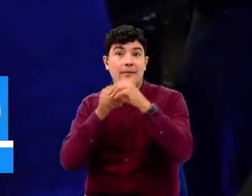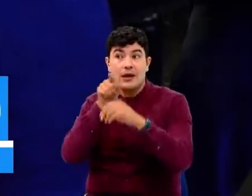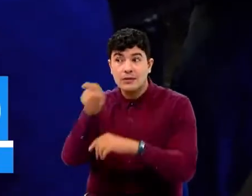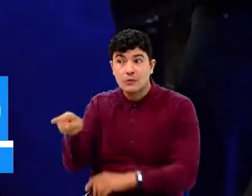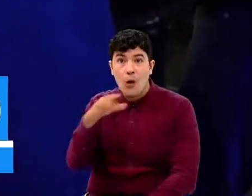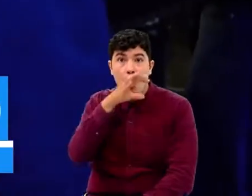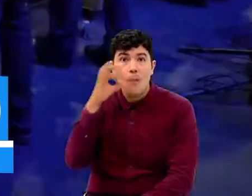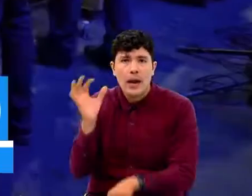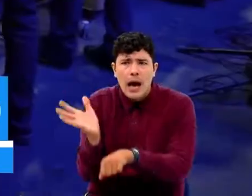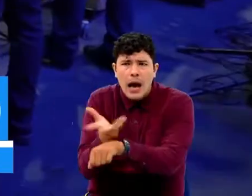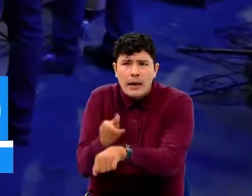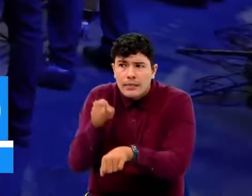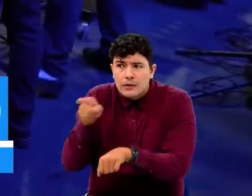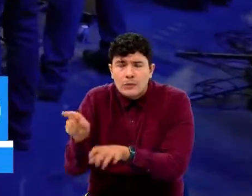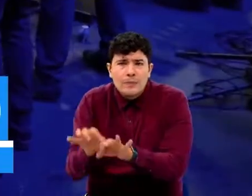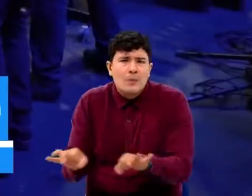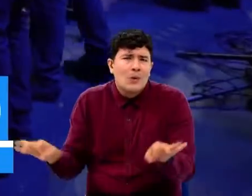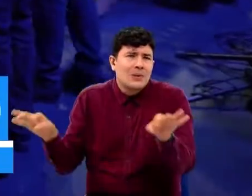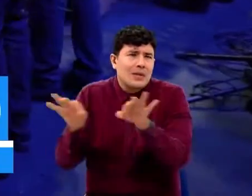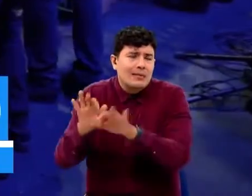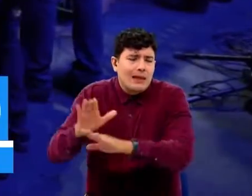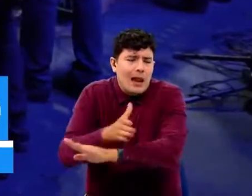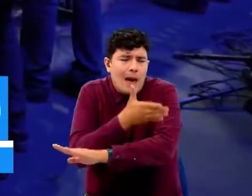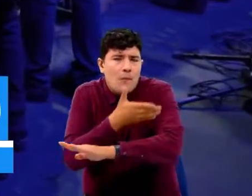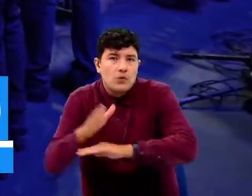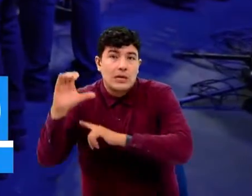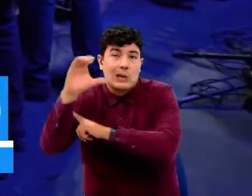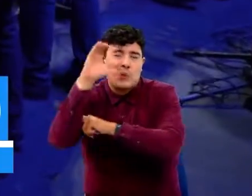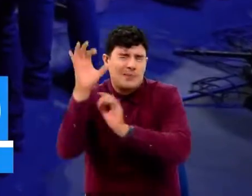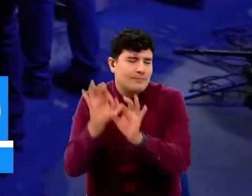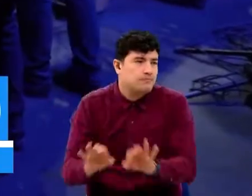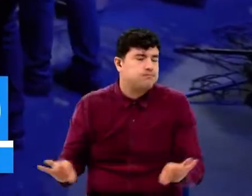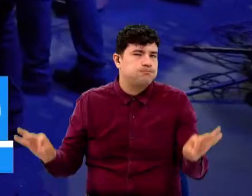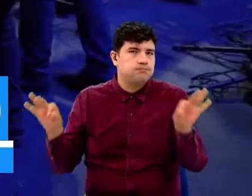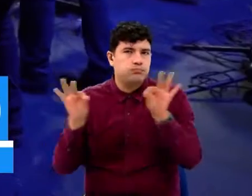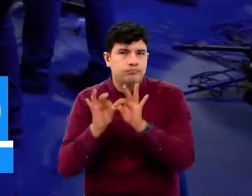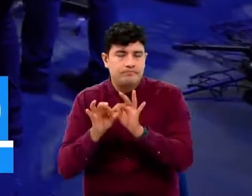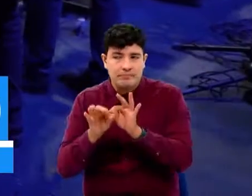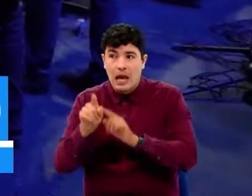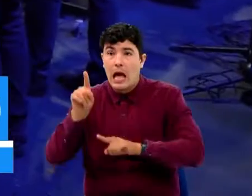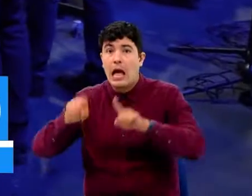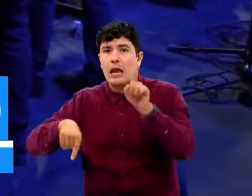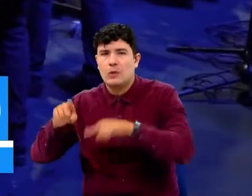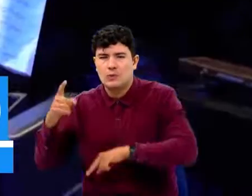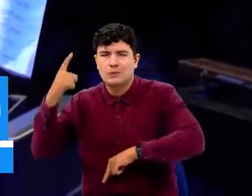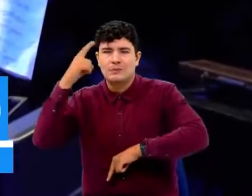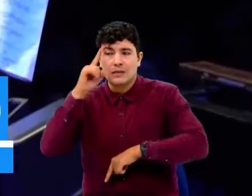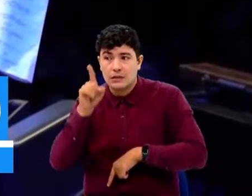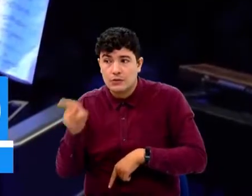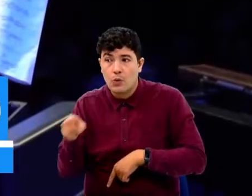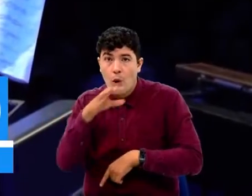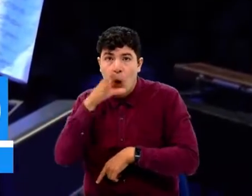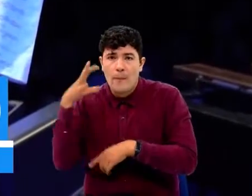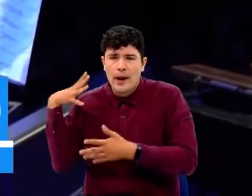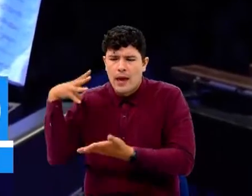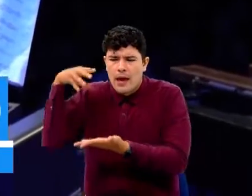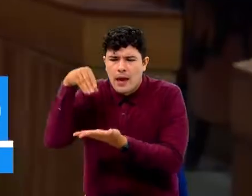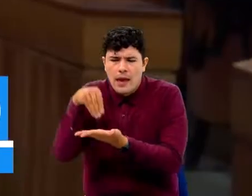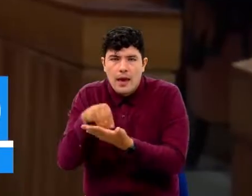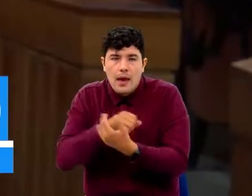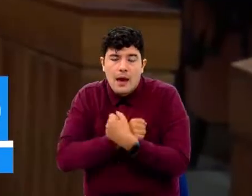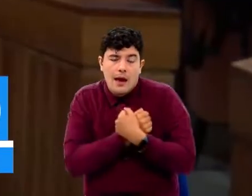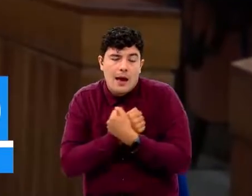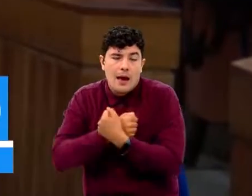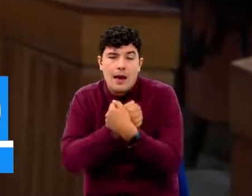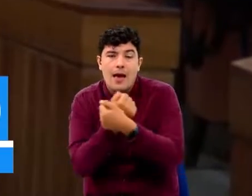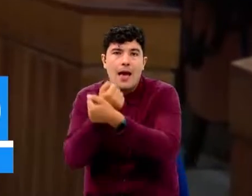personaje para la música muy importante. Es el, algunos lo consideran el compositor romántico para